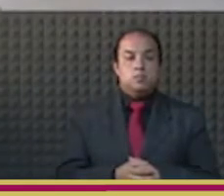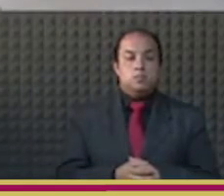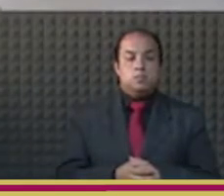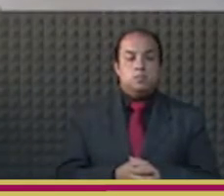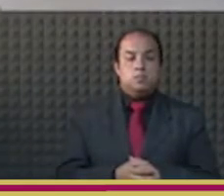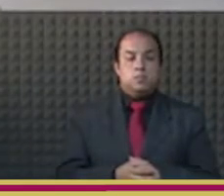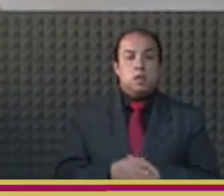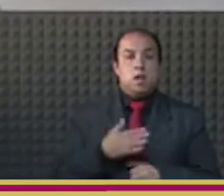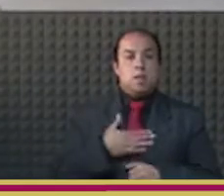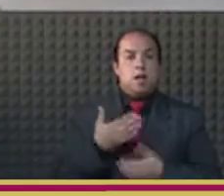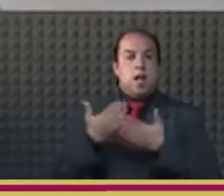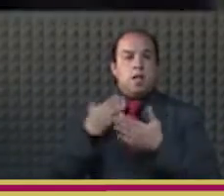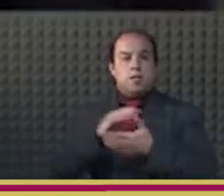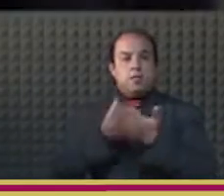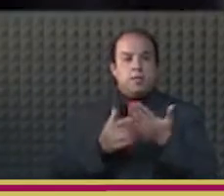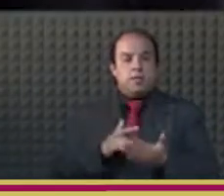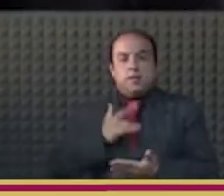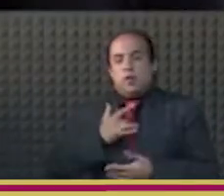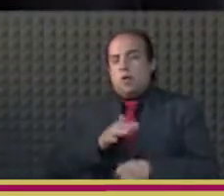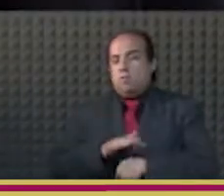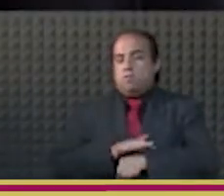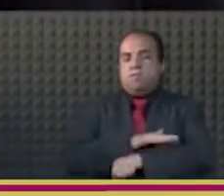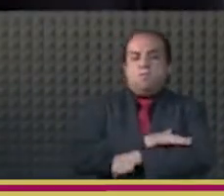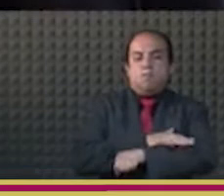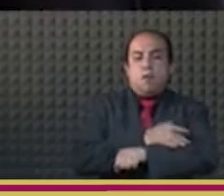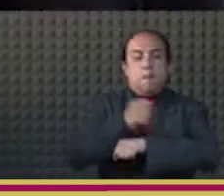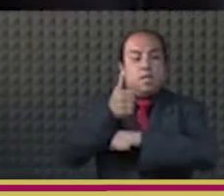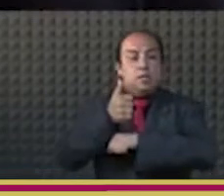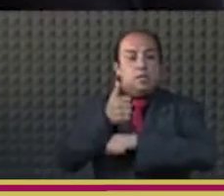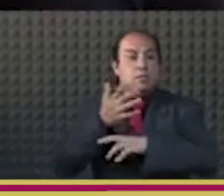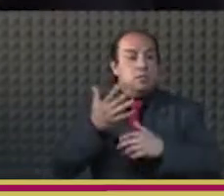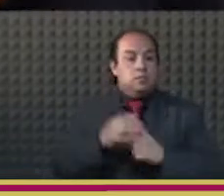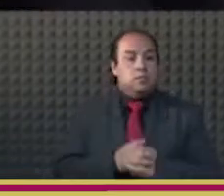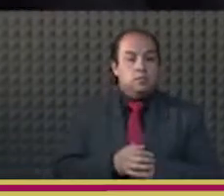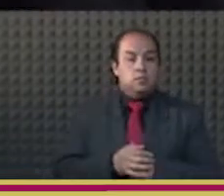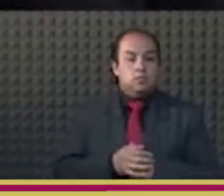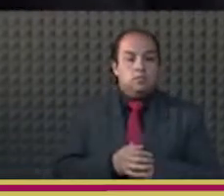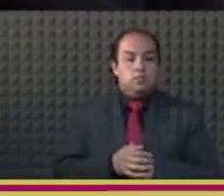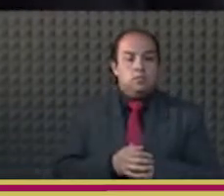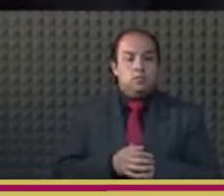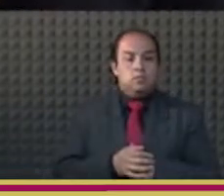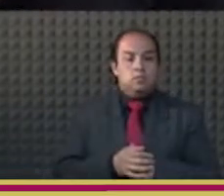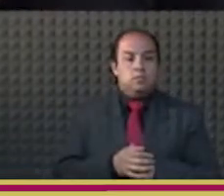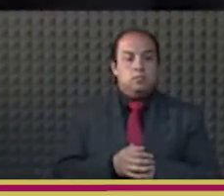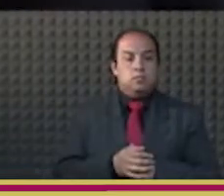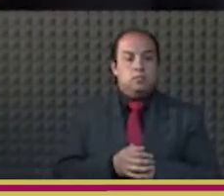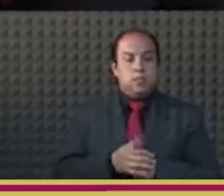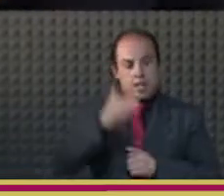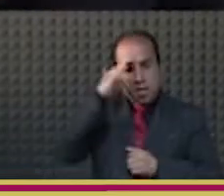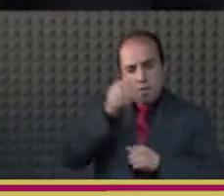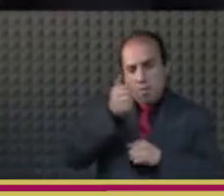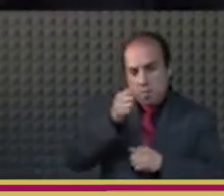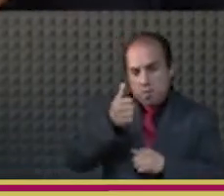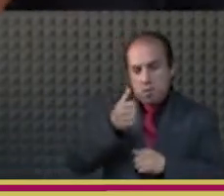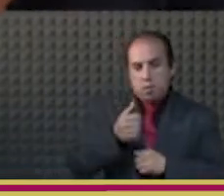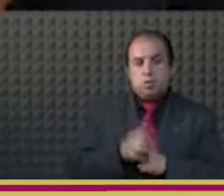Bueno, el día que me contrataron sentí muchas emociones. Al principio puedo decir que ya sabía un poco que